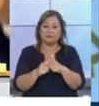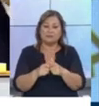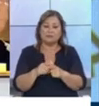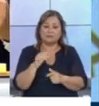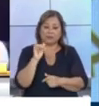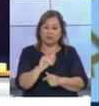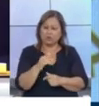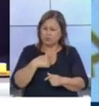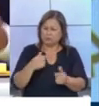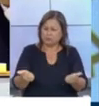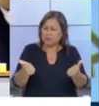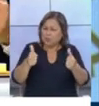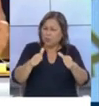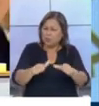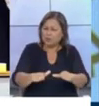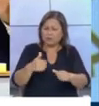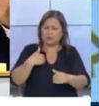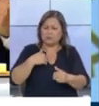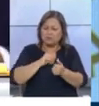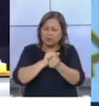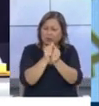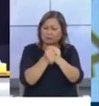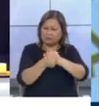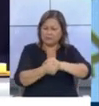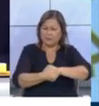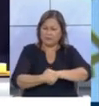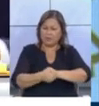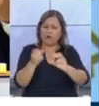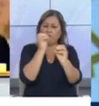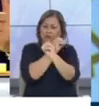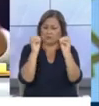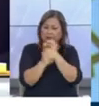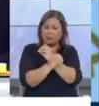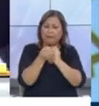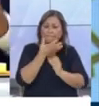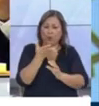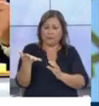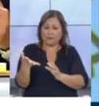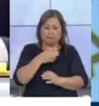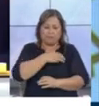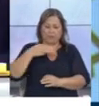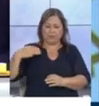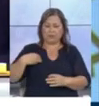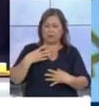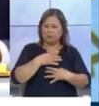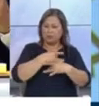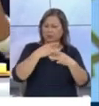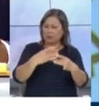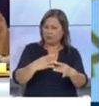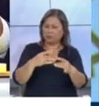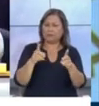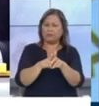estoy de acuerdo que hay que reformar y despolitizar las instituciones públicas incluyendo el minsa incluyendo la caja